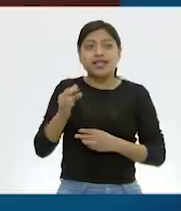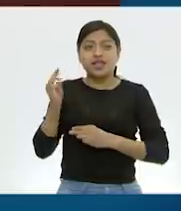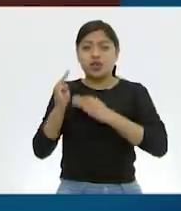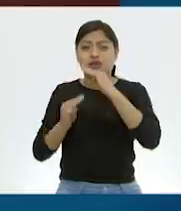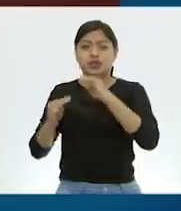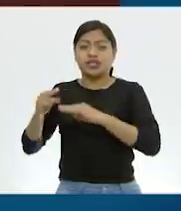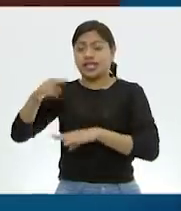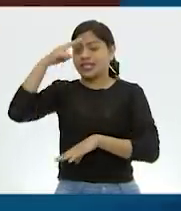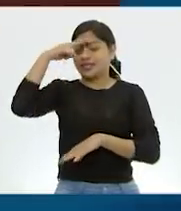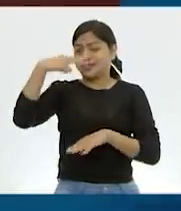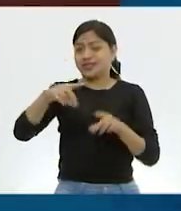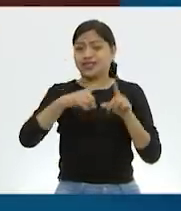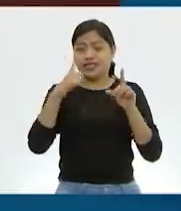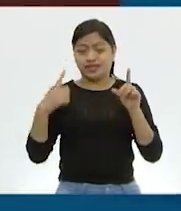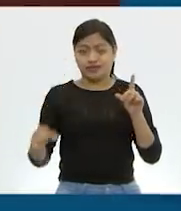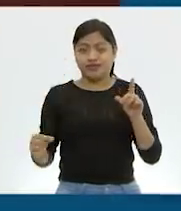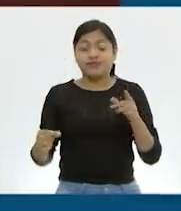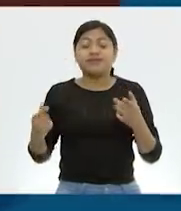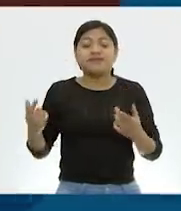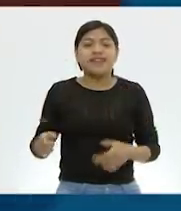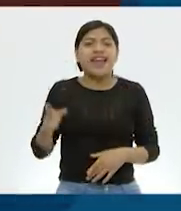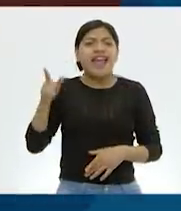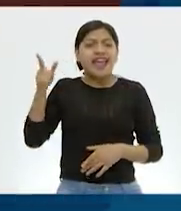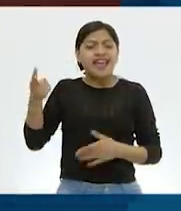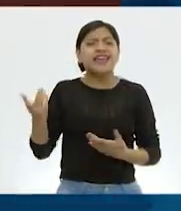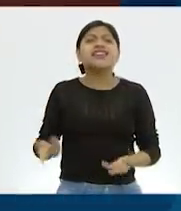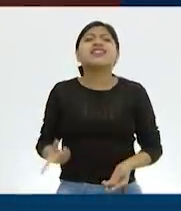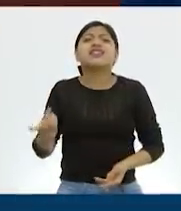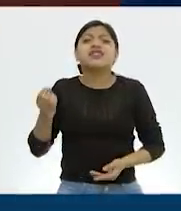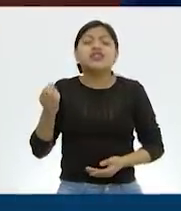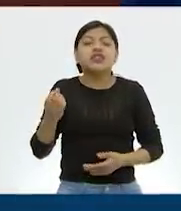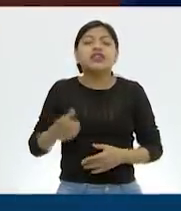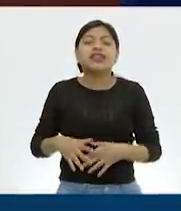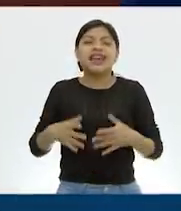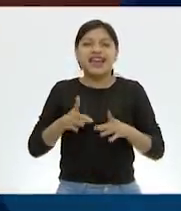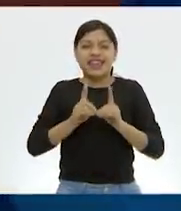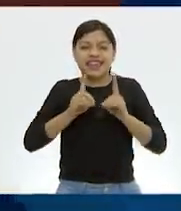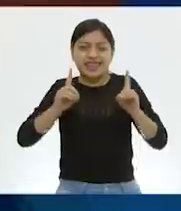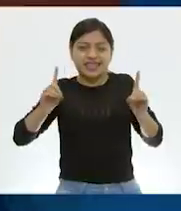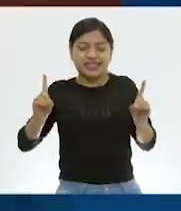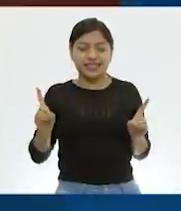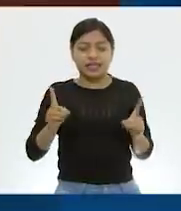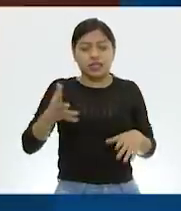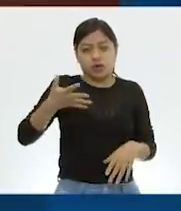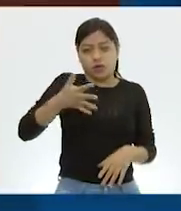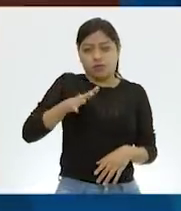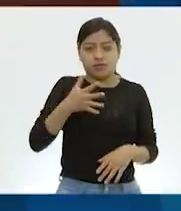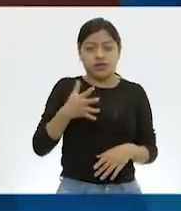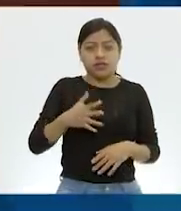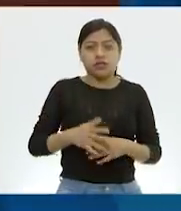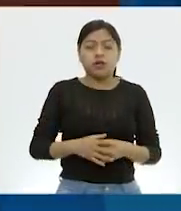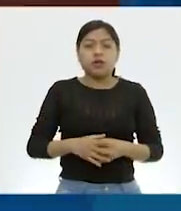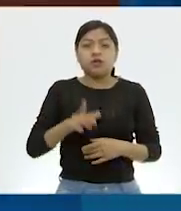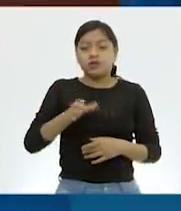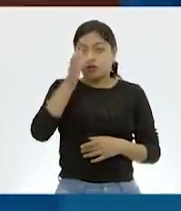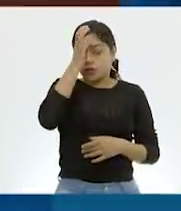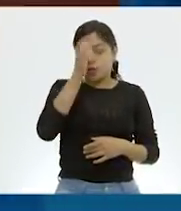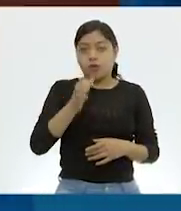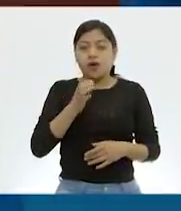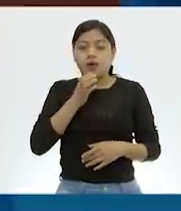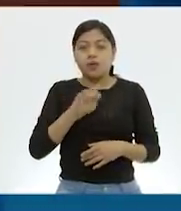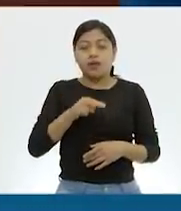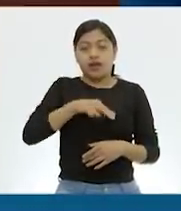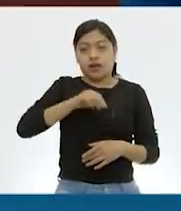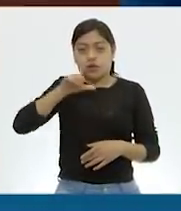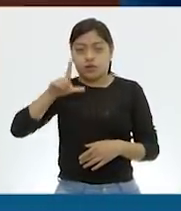mexicano. ¡Guau! Es una especie endémica de las zonas semidesérticas entre los límites de Coahuila, Nuevo León y San